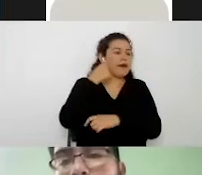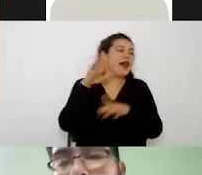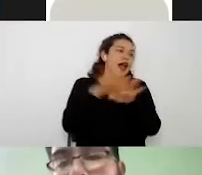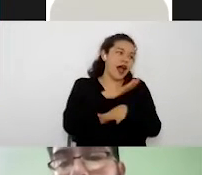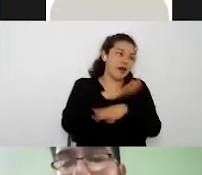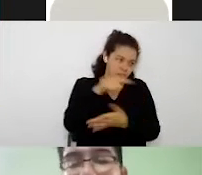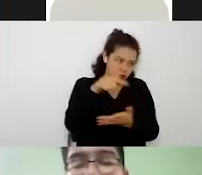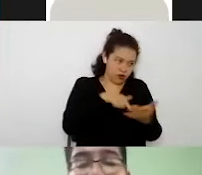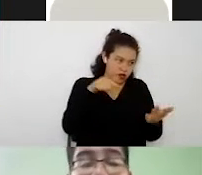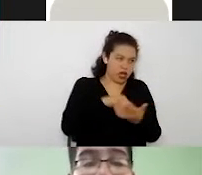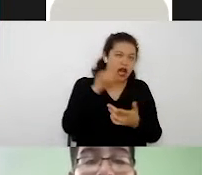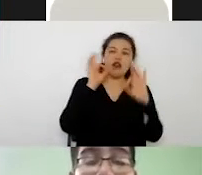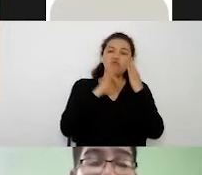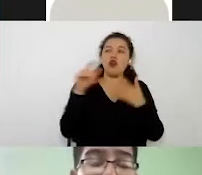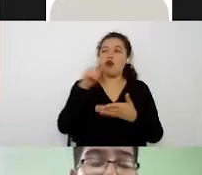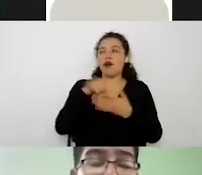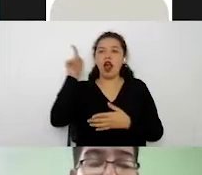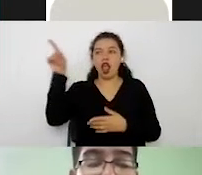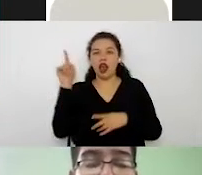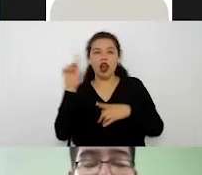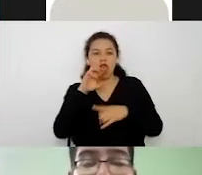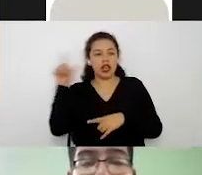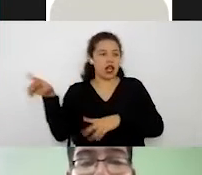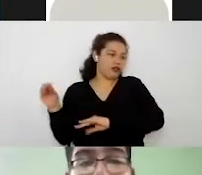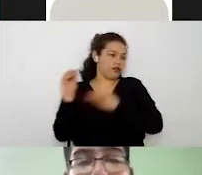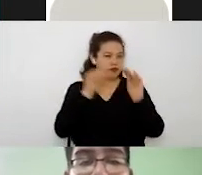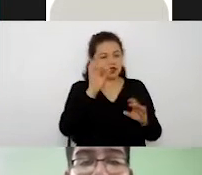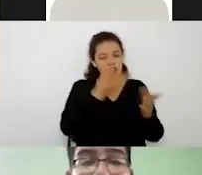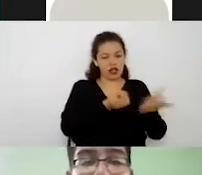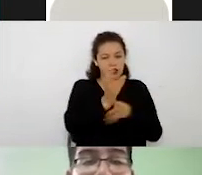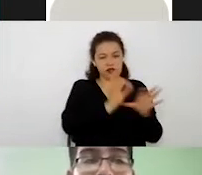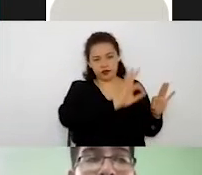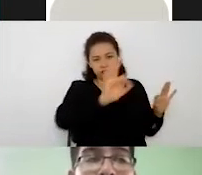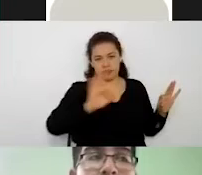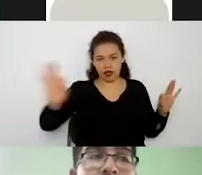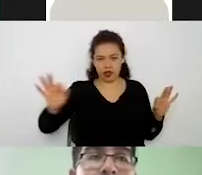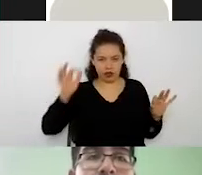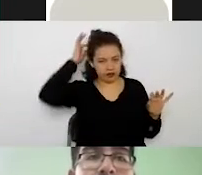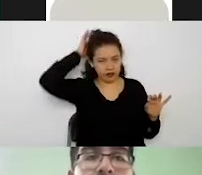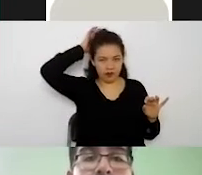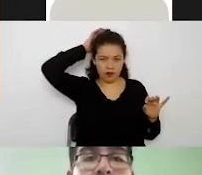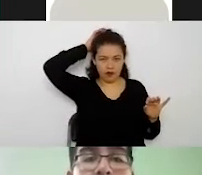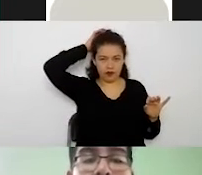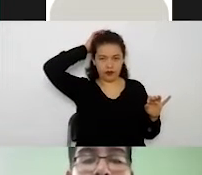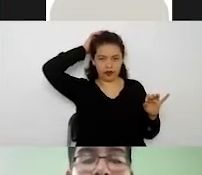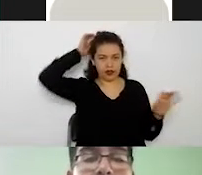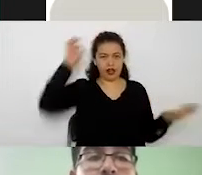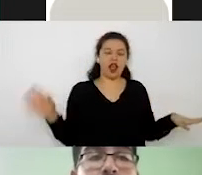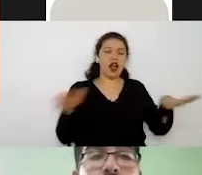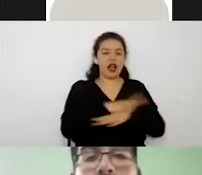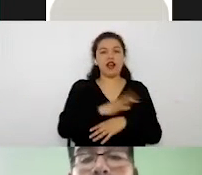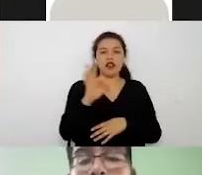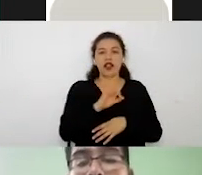ubicarlos, que los van a encontrar de este lado. Quizás se actualizó la ruta de evacuación y ahora va a hacer en